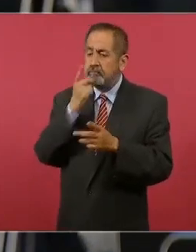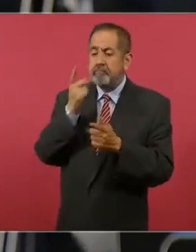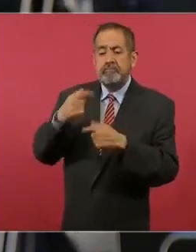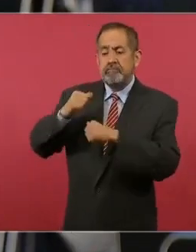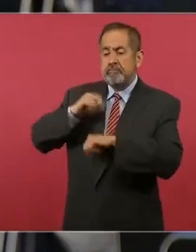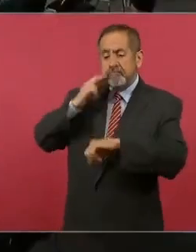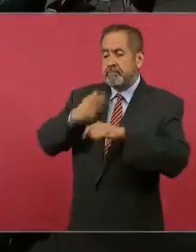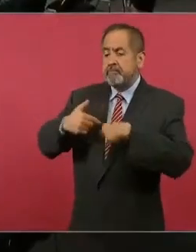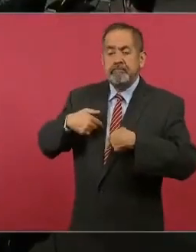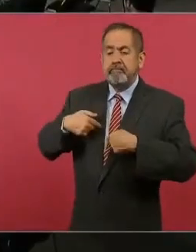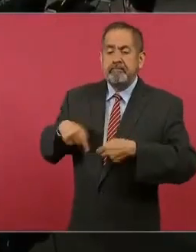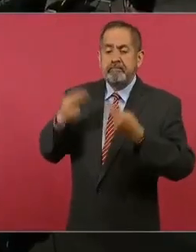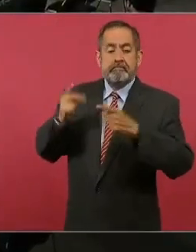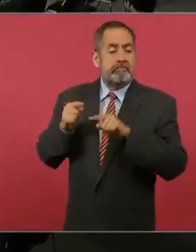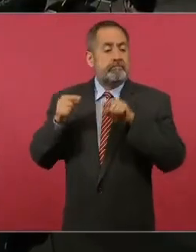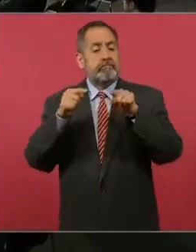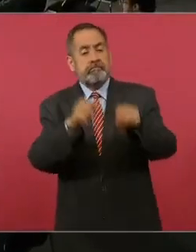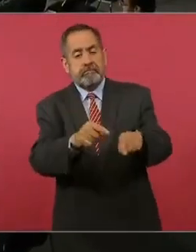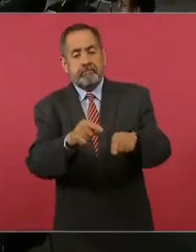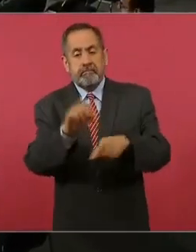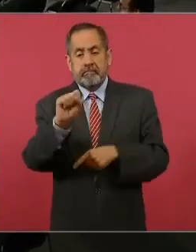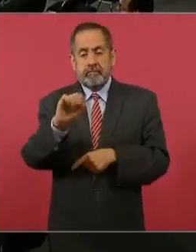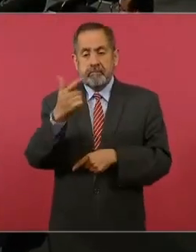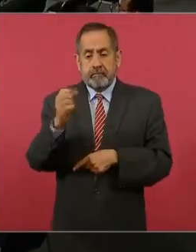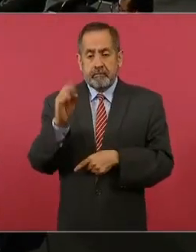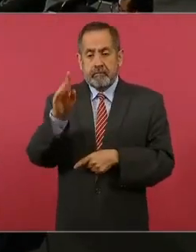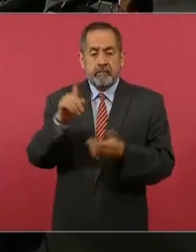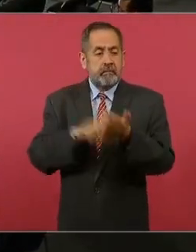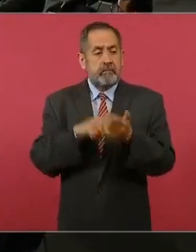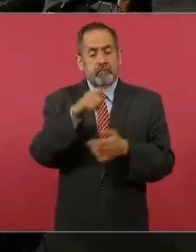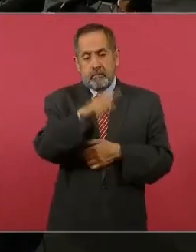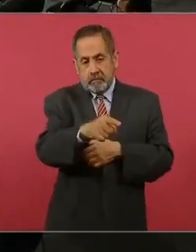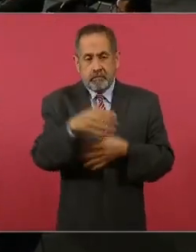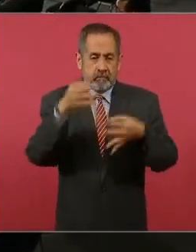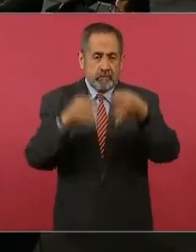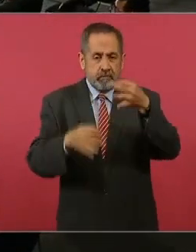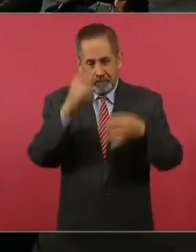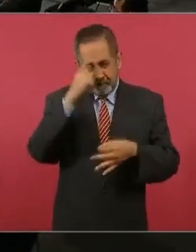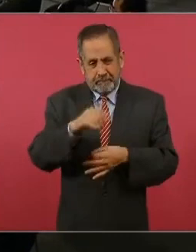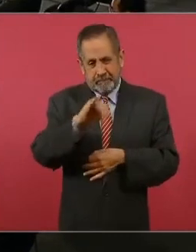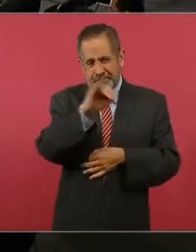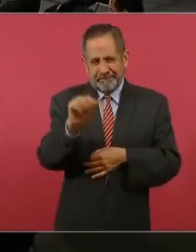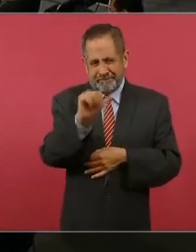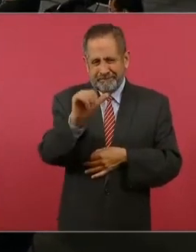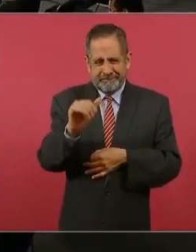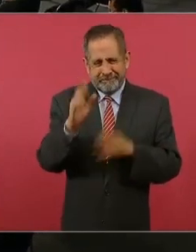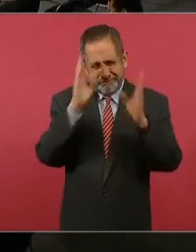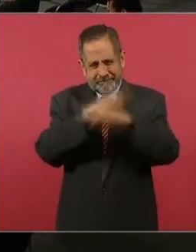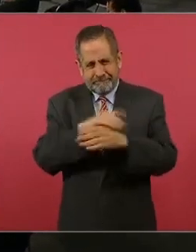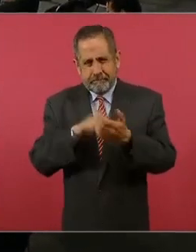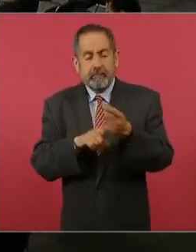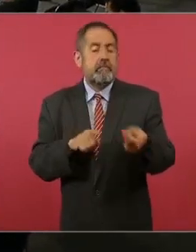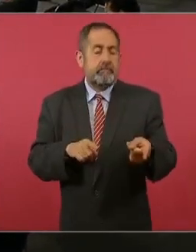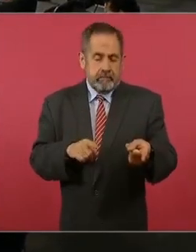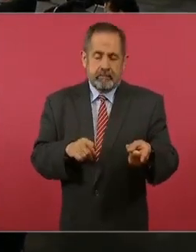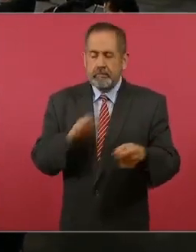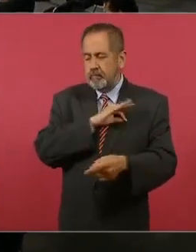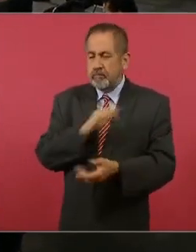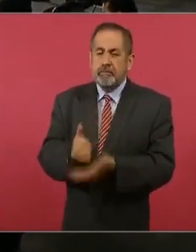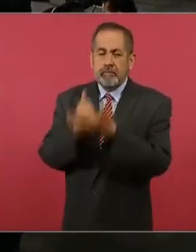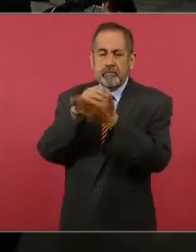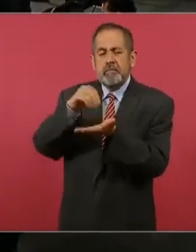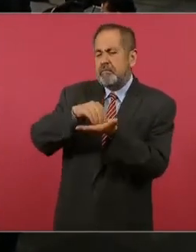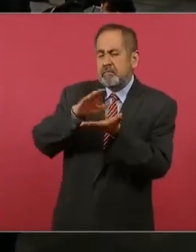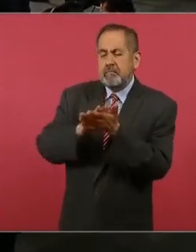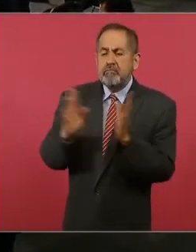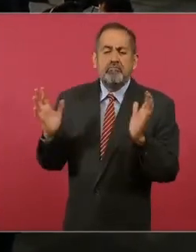la Secretaría de Gobernación a través del Tribunal Federal de Conciliación y Arbitraje. Ahí sí le solicitaría que nos ayudara para tener esa cita a los trabajadores